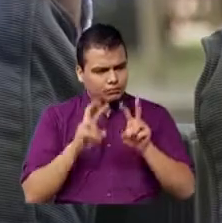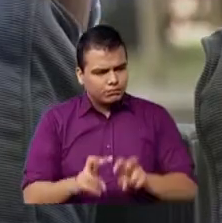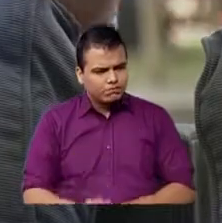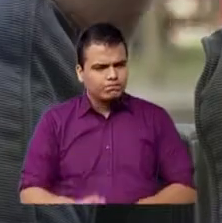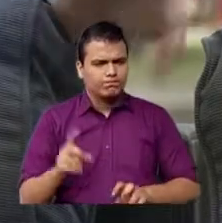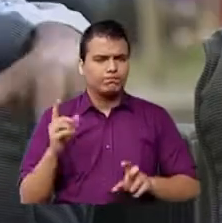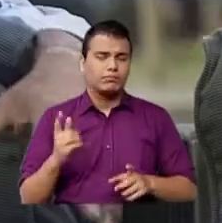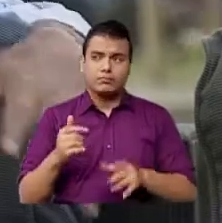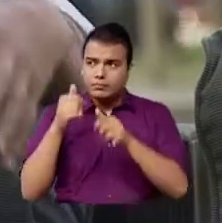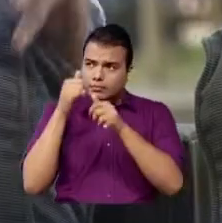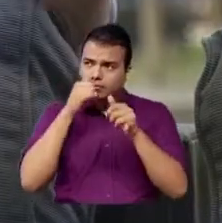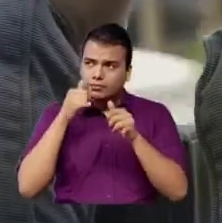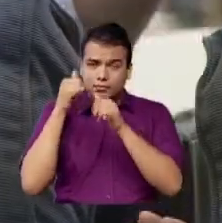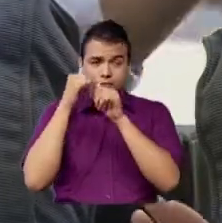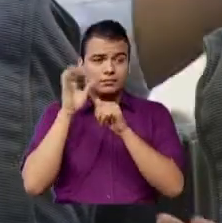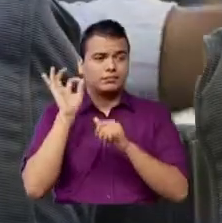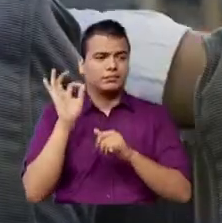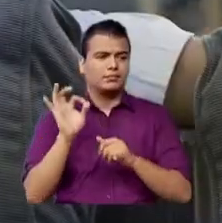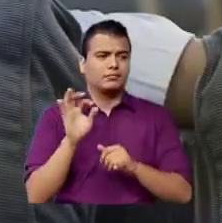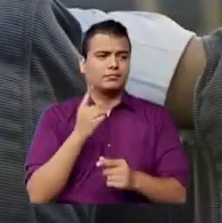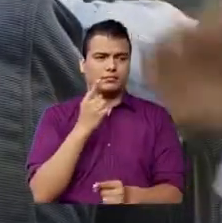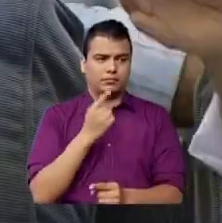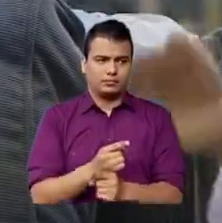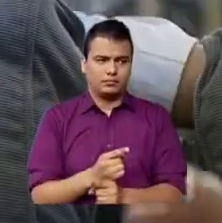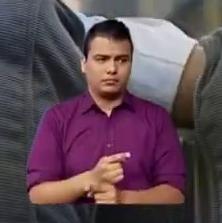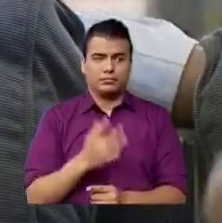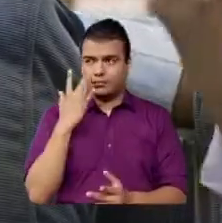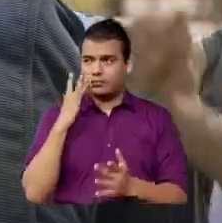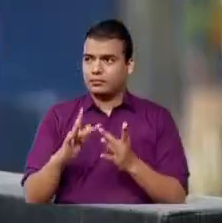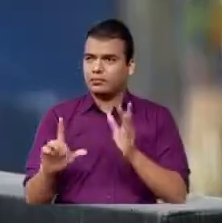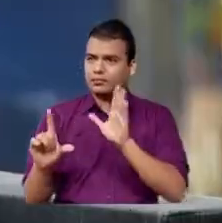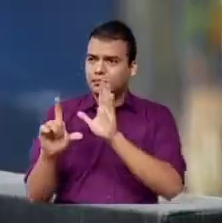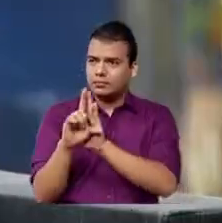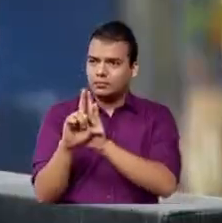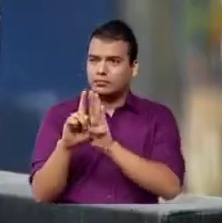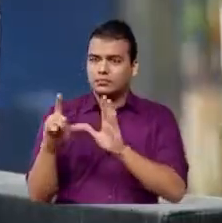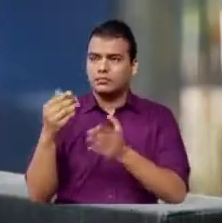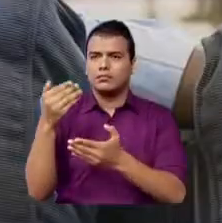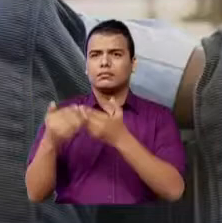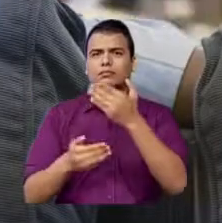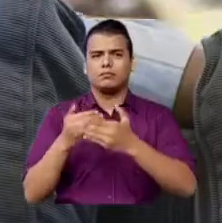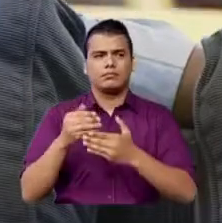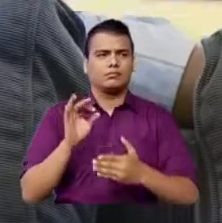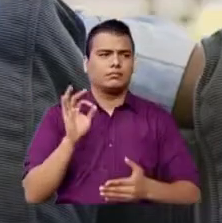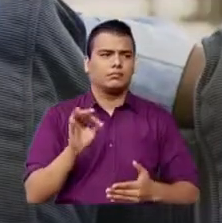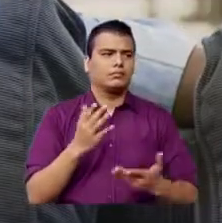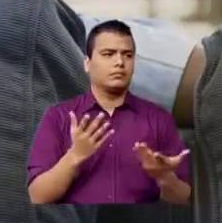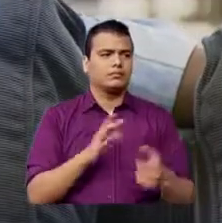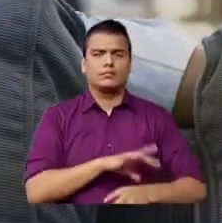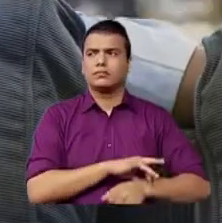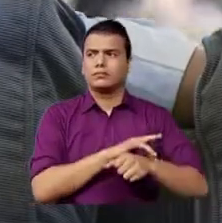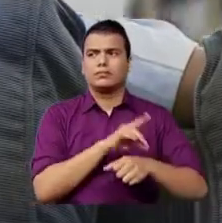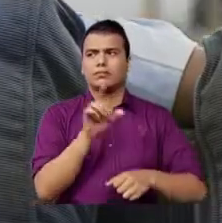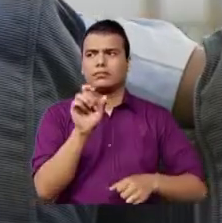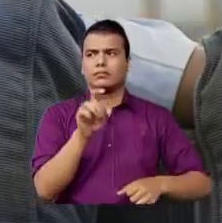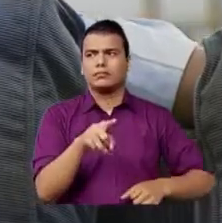un laboratorio clínico que ya tenga todo, obviamente todo lo legal, las técnicas, por supuesto. De acuerdo. Doctora, bueno, y por ejemplo,